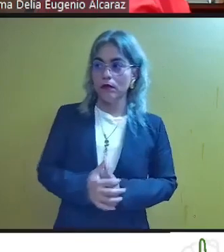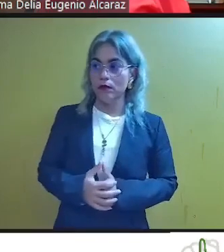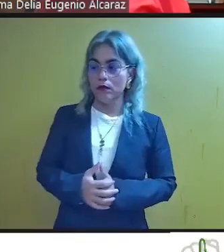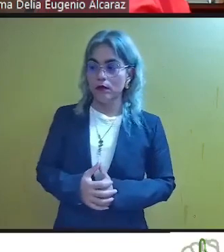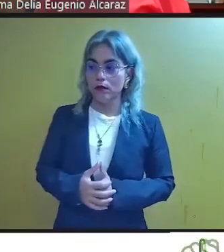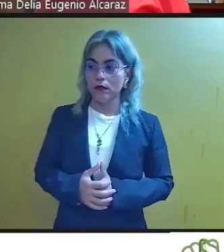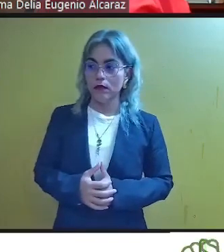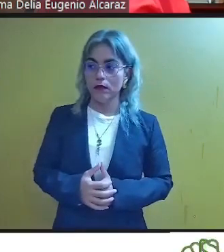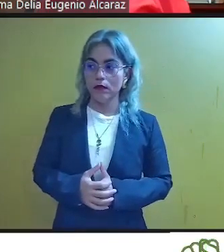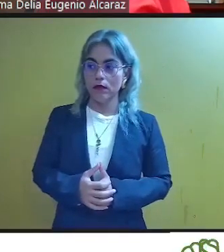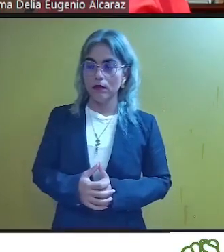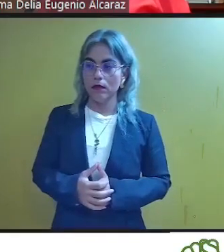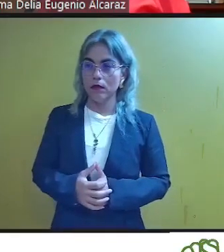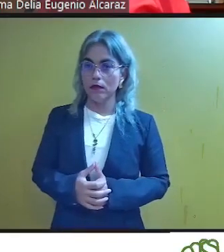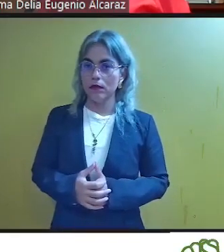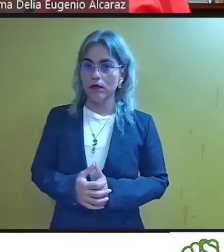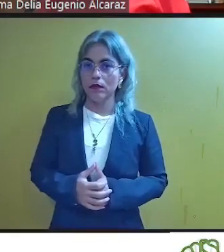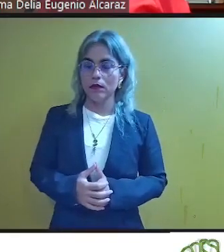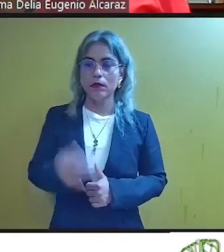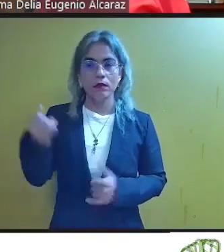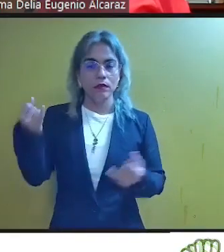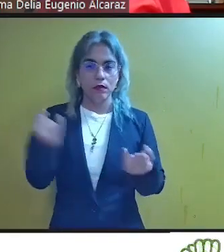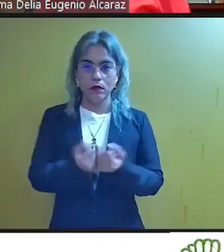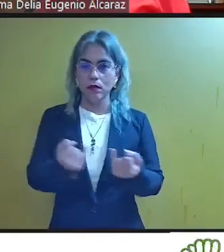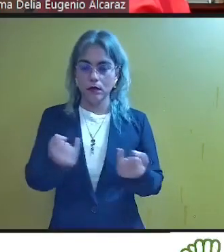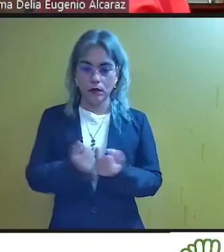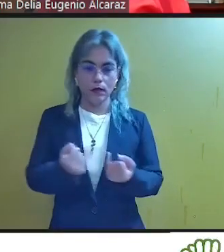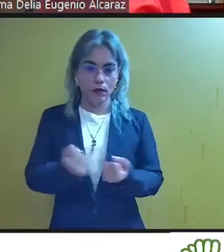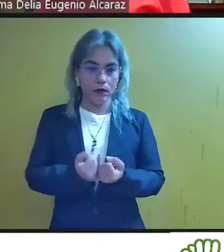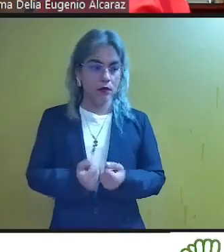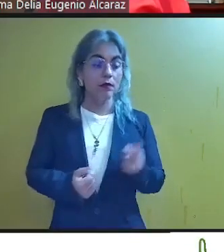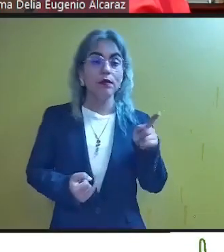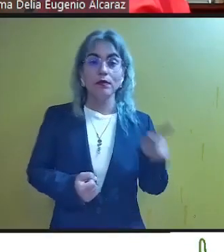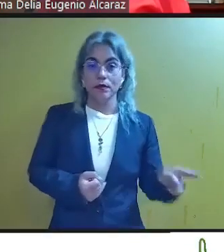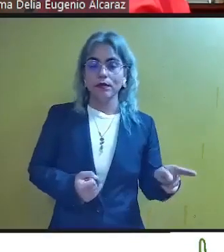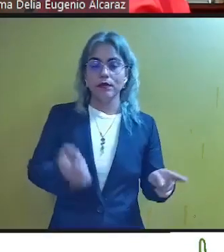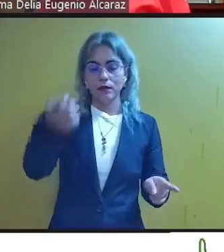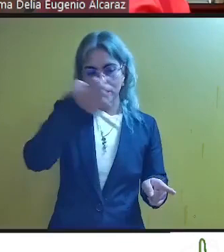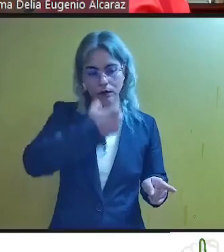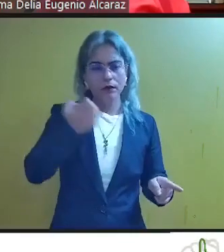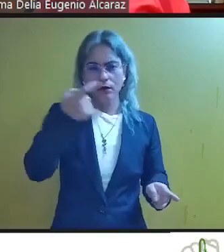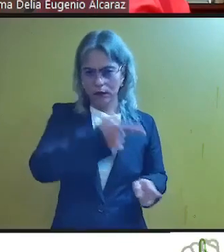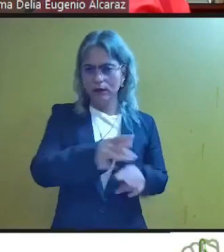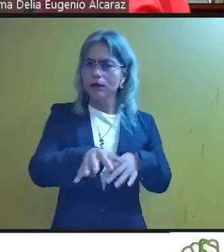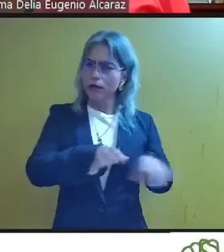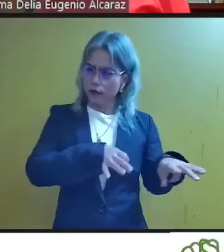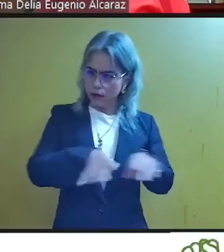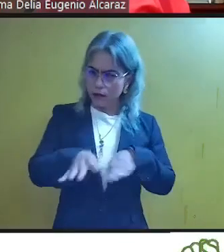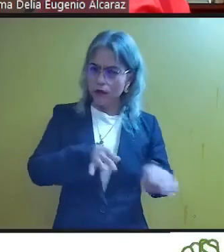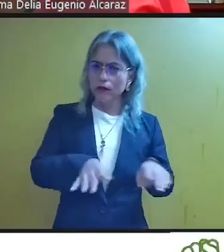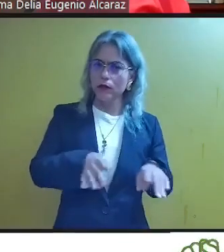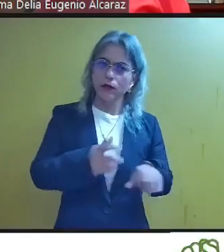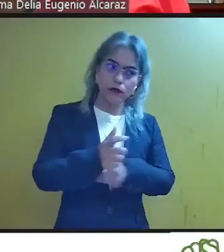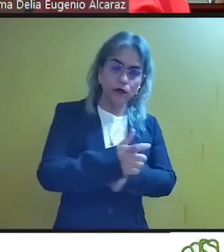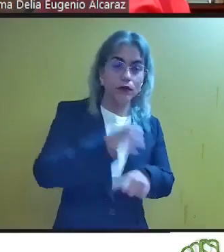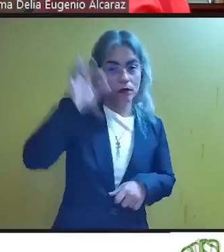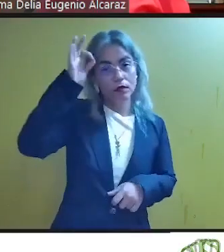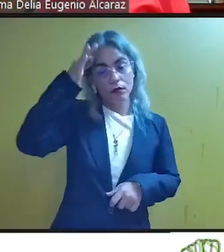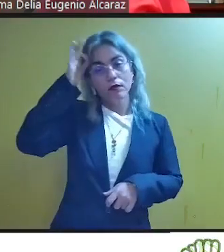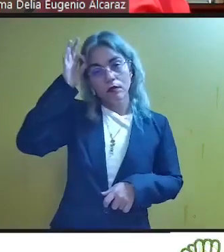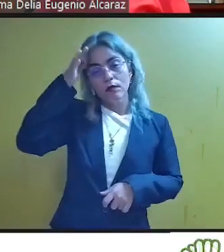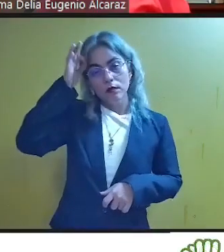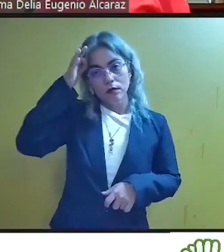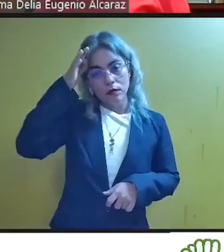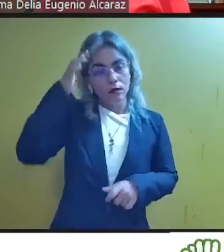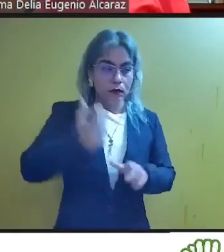es menester verificar si el actor hostia en el ejercicio legal y efectivo del mismo, que le generaría un derecho como servidor público y el deber de hacer